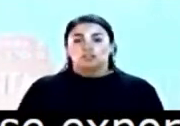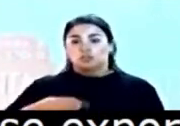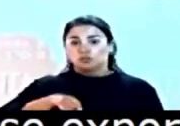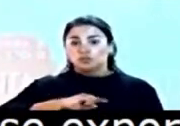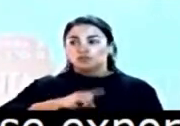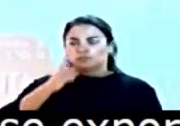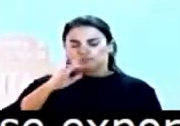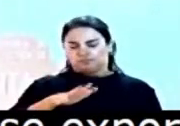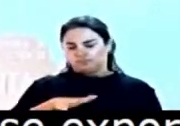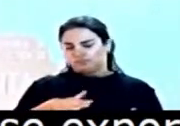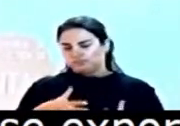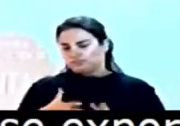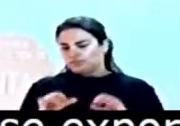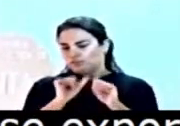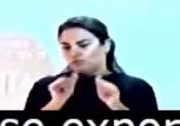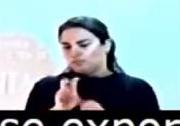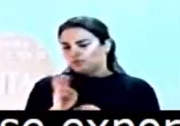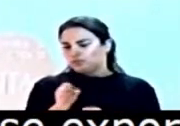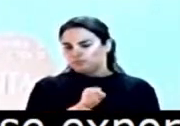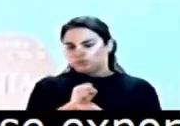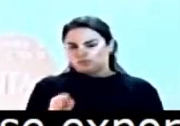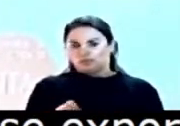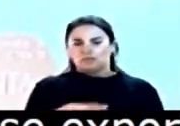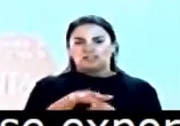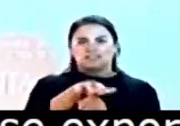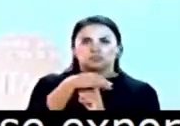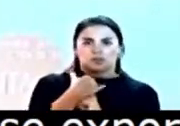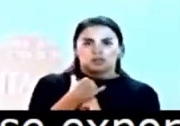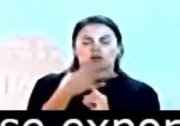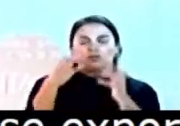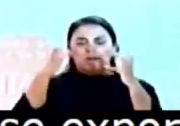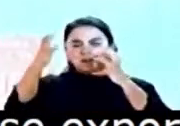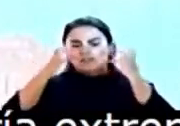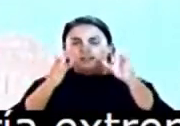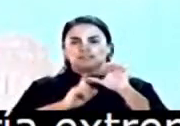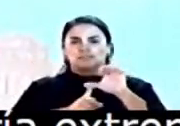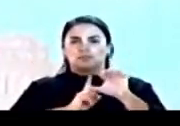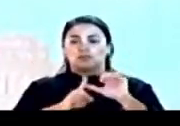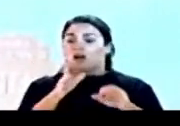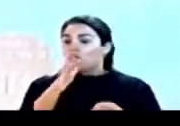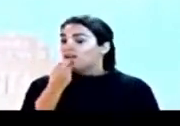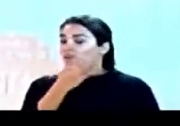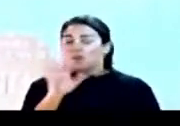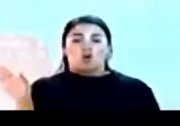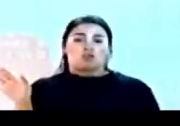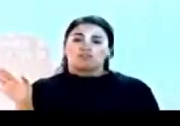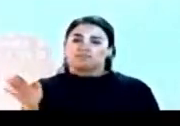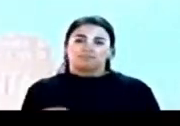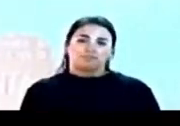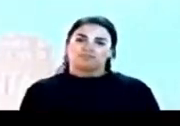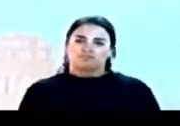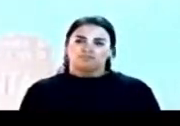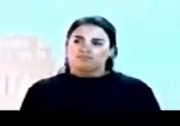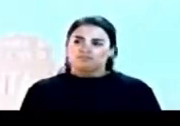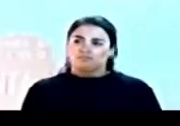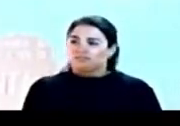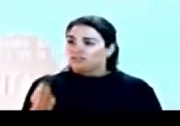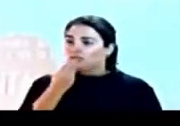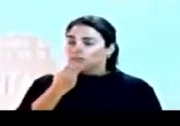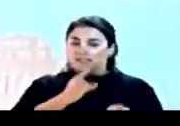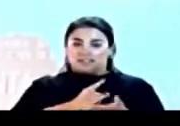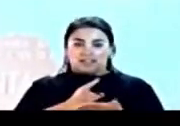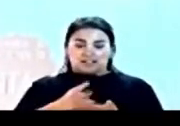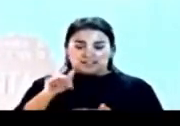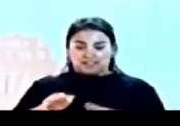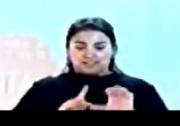evolución, como no puede ser de otra manera, de la situación de la ganadería en Extremadura es la mejor. El consumo de carne en